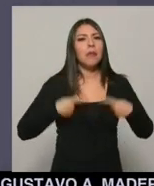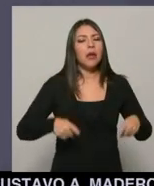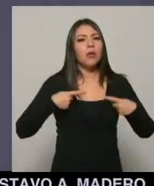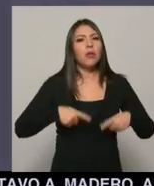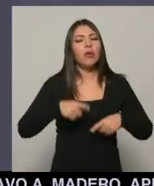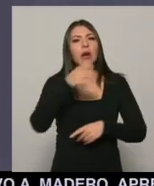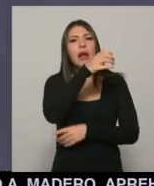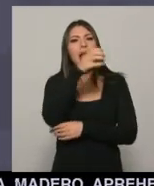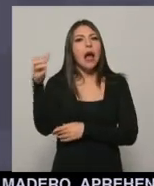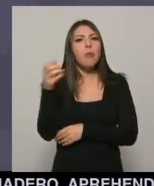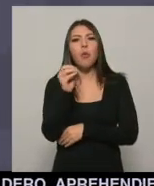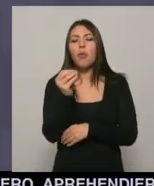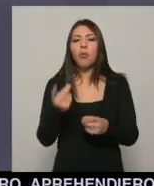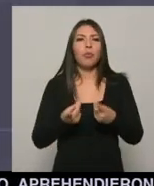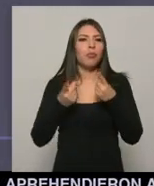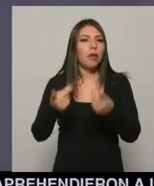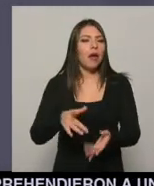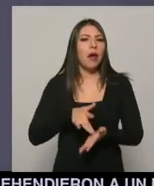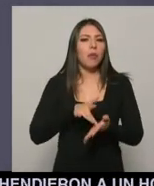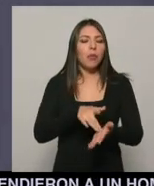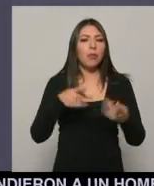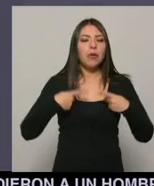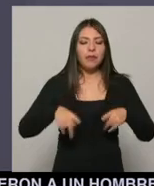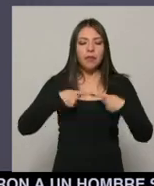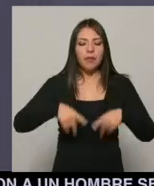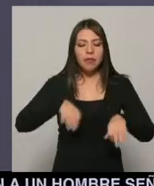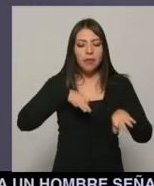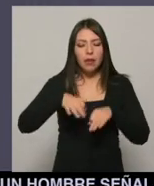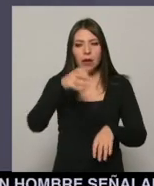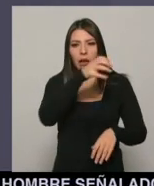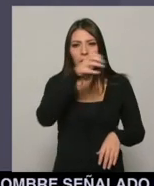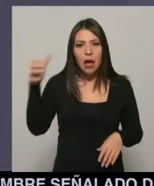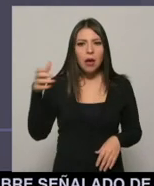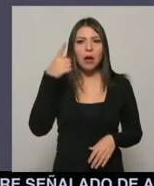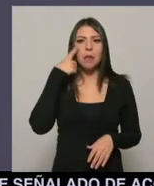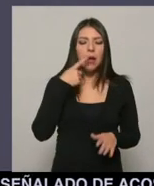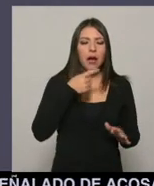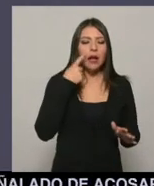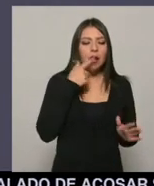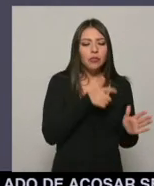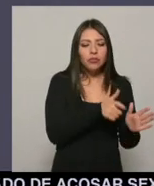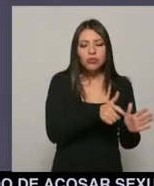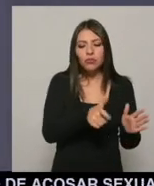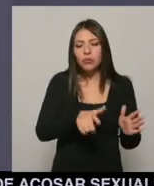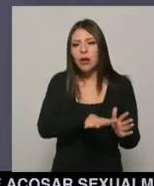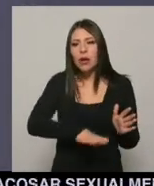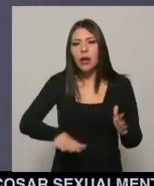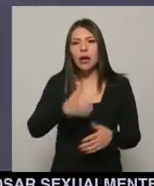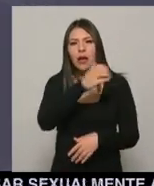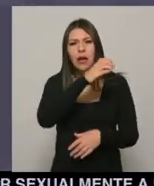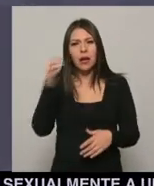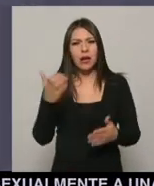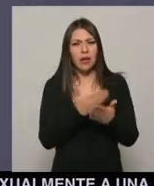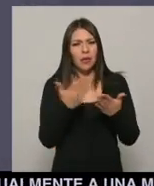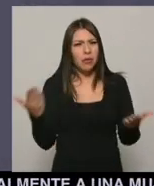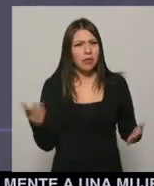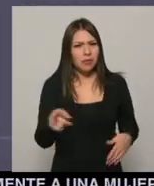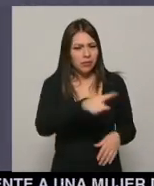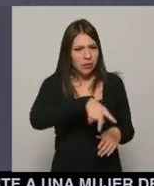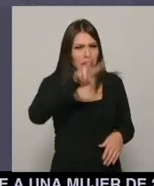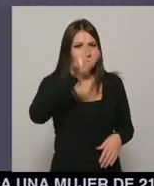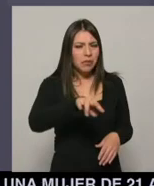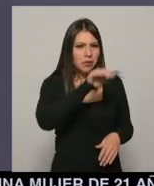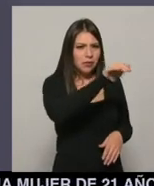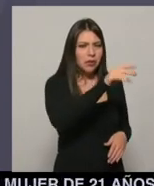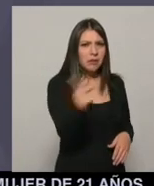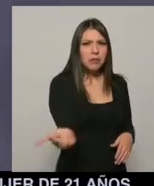no hay apoyo al campo, no hay apoyo para los fertilizantes. Pareciera ser que el presidente, pregúntele si está feliz a los miles